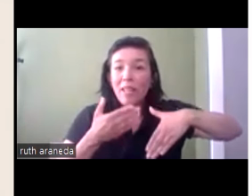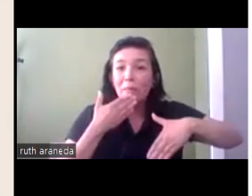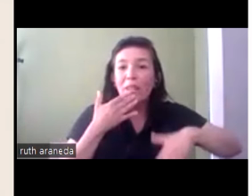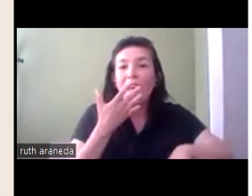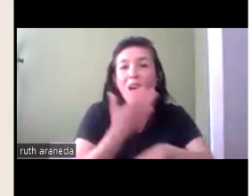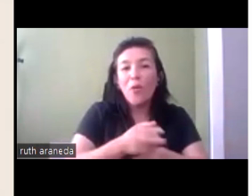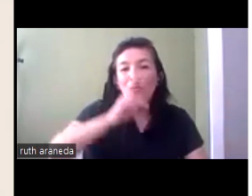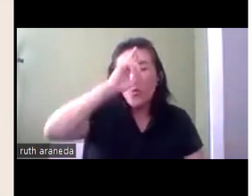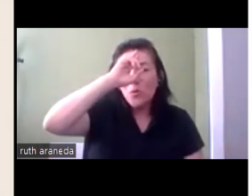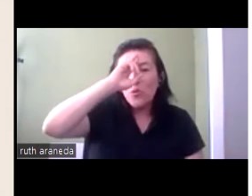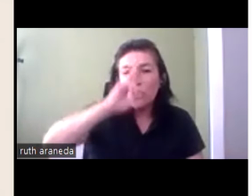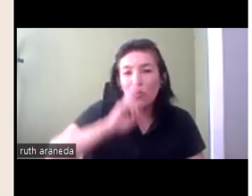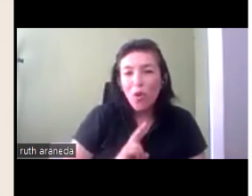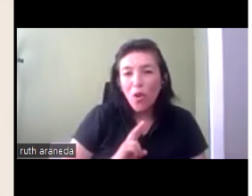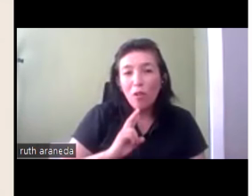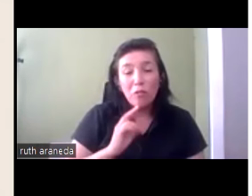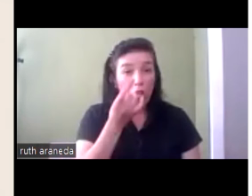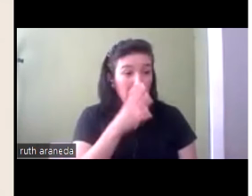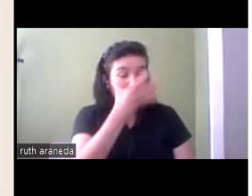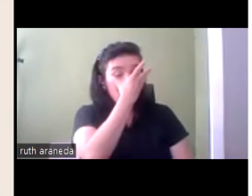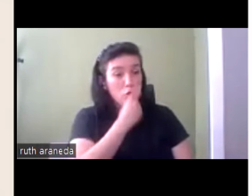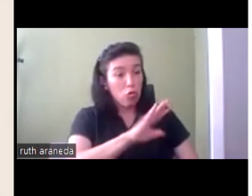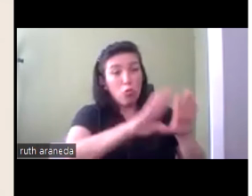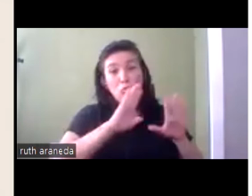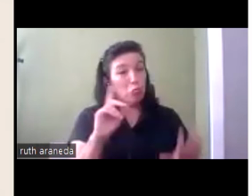allá de lo estético, ¿ya?